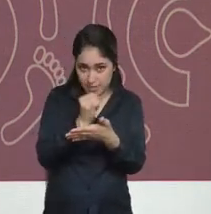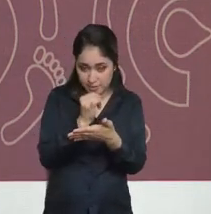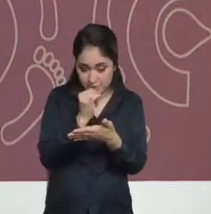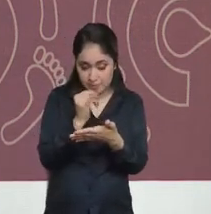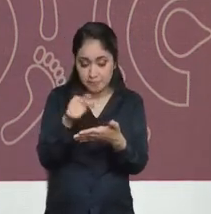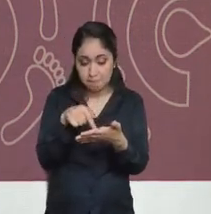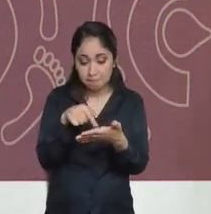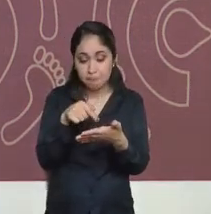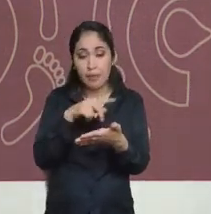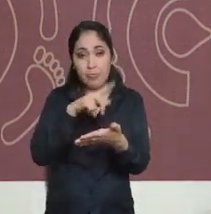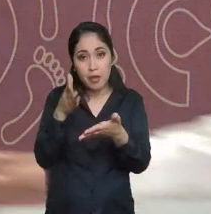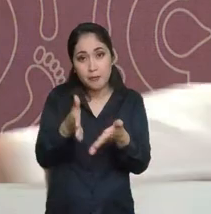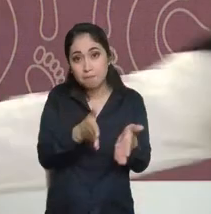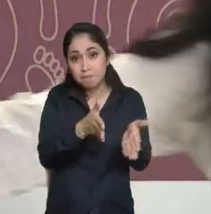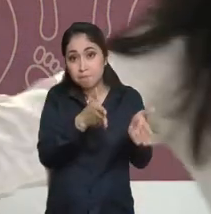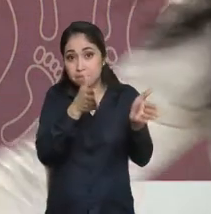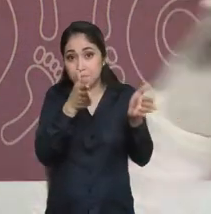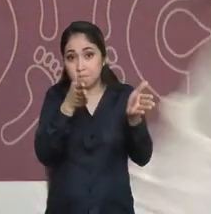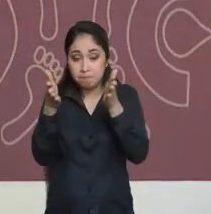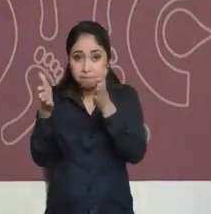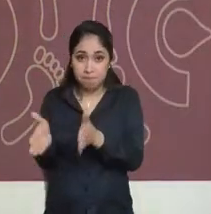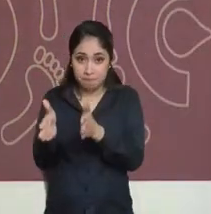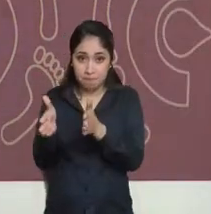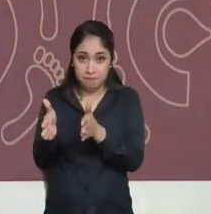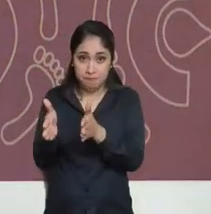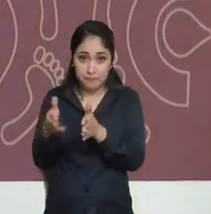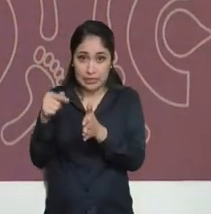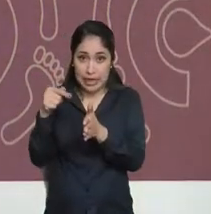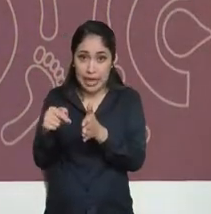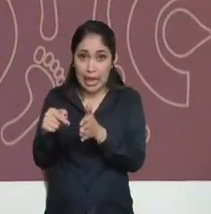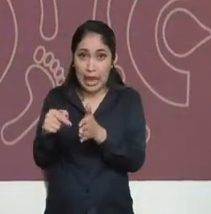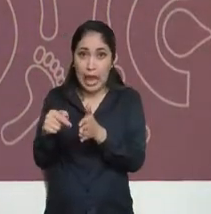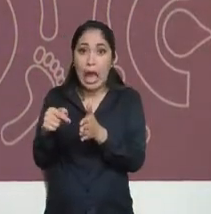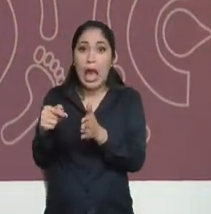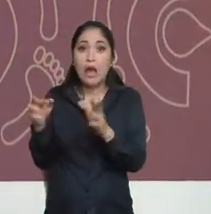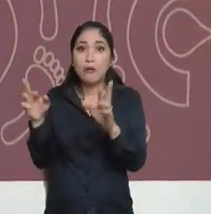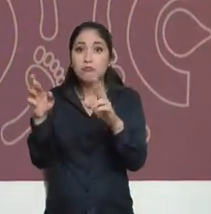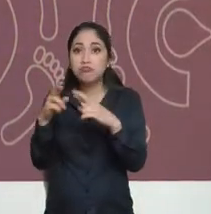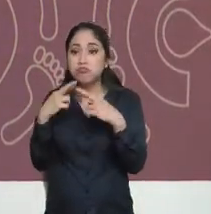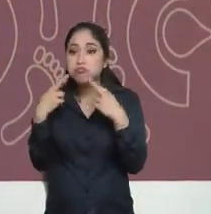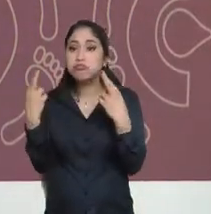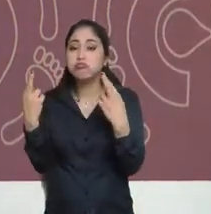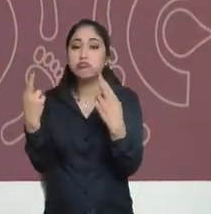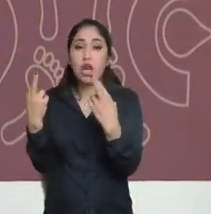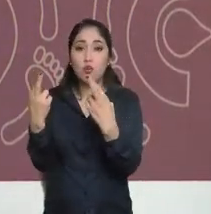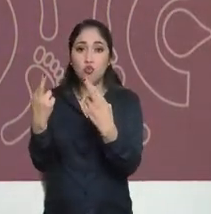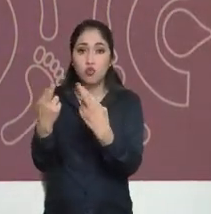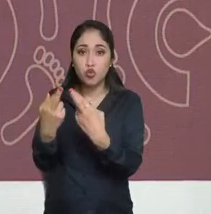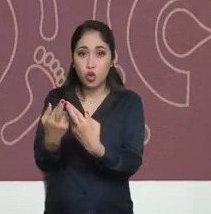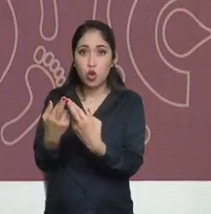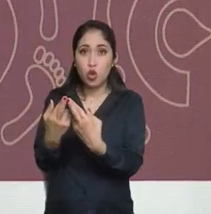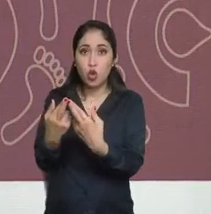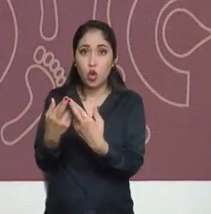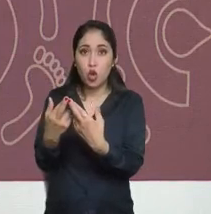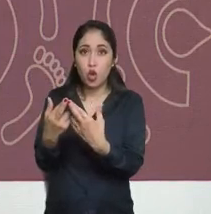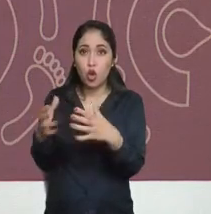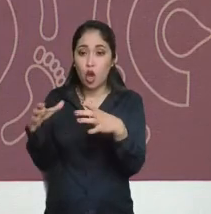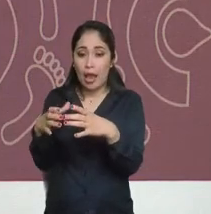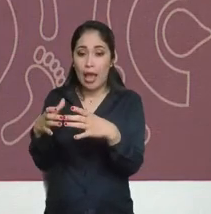Después de ese informe previo, se realiza una audiencia incidental. Con la presentación de la